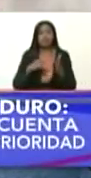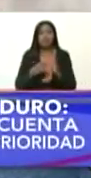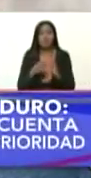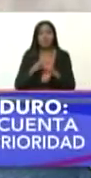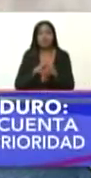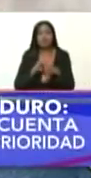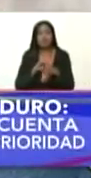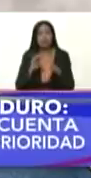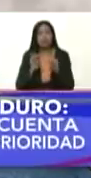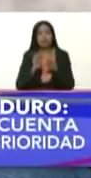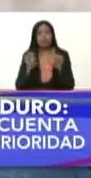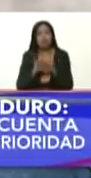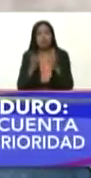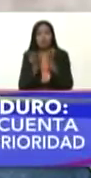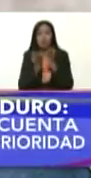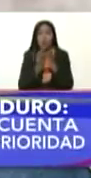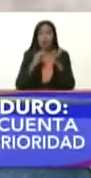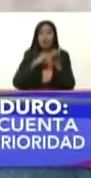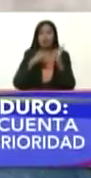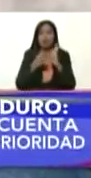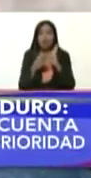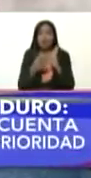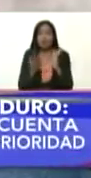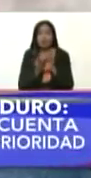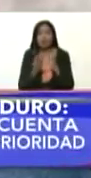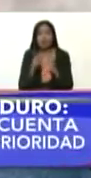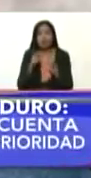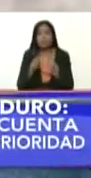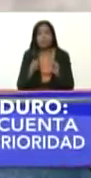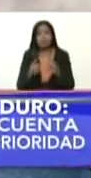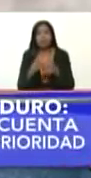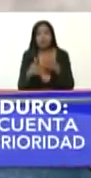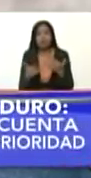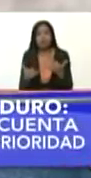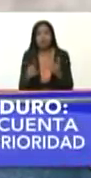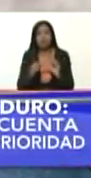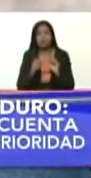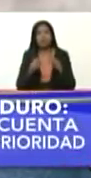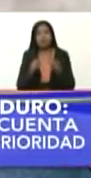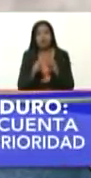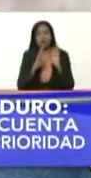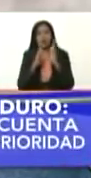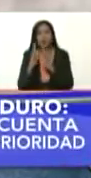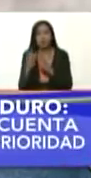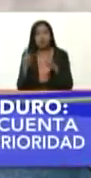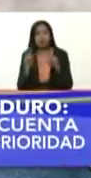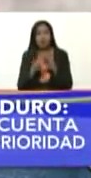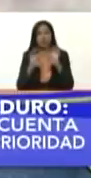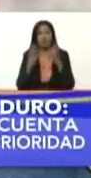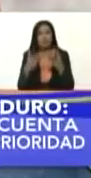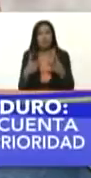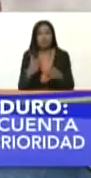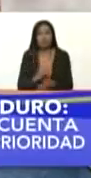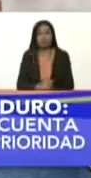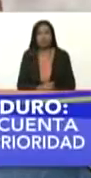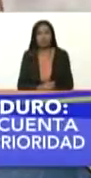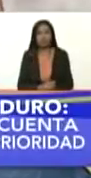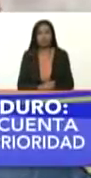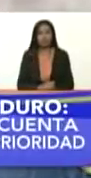Educación y Escuelas Técnicas. Mantener mediante los CPT seguimiento y control de los procesos de las empresas.